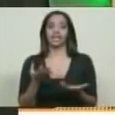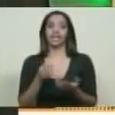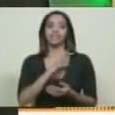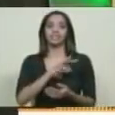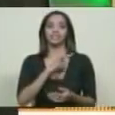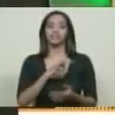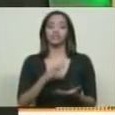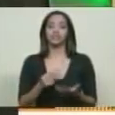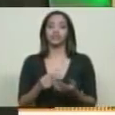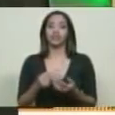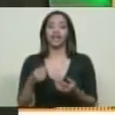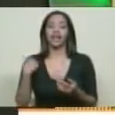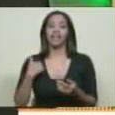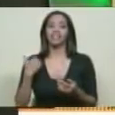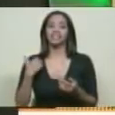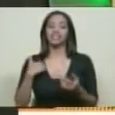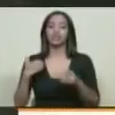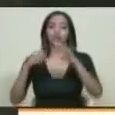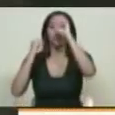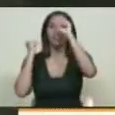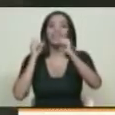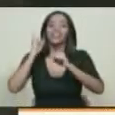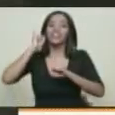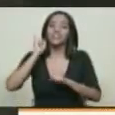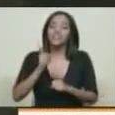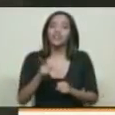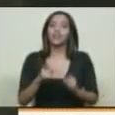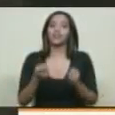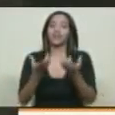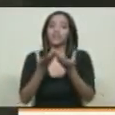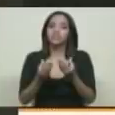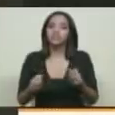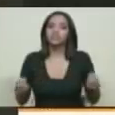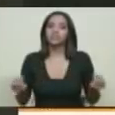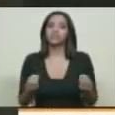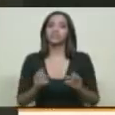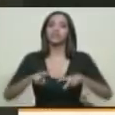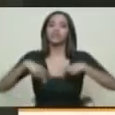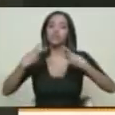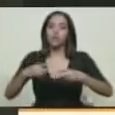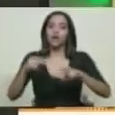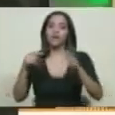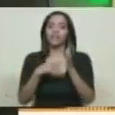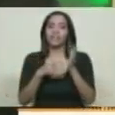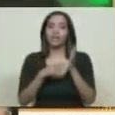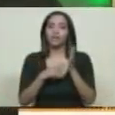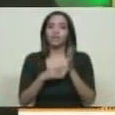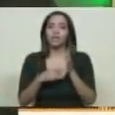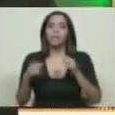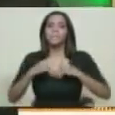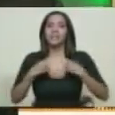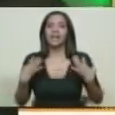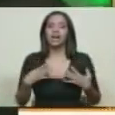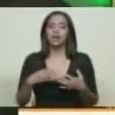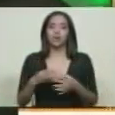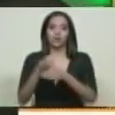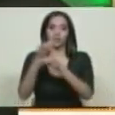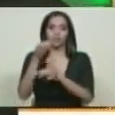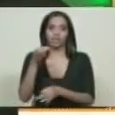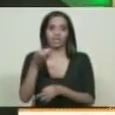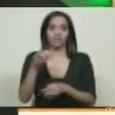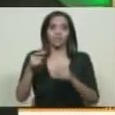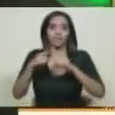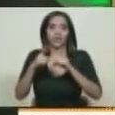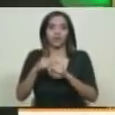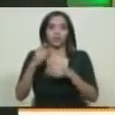que flexibilizar las condiciones para lo que es una reestructuración de deuda. Blanco y en botella. Pero es que esto lo están